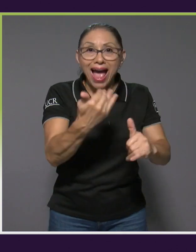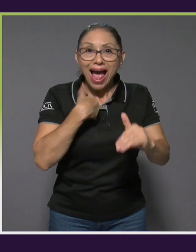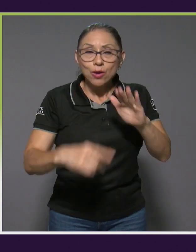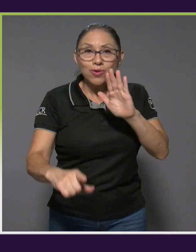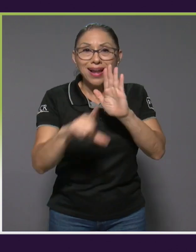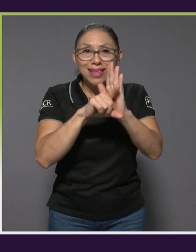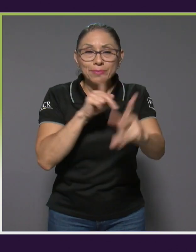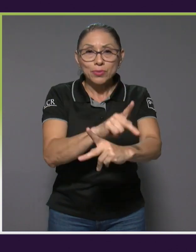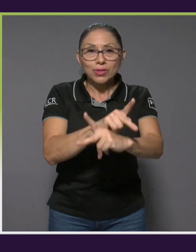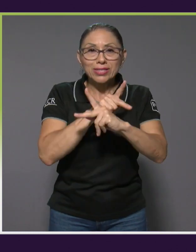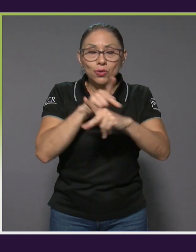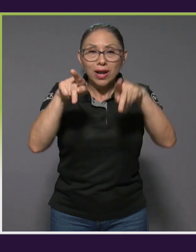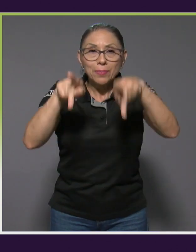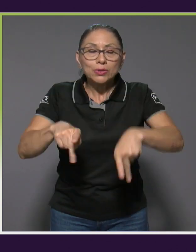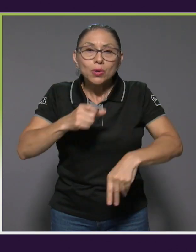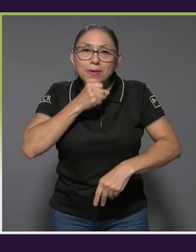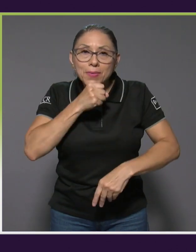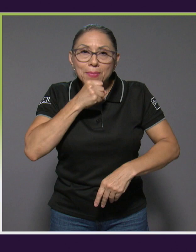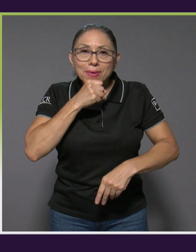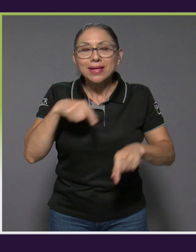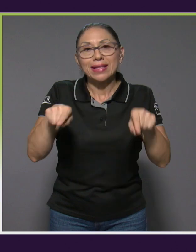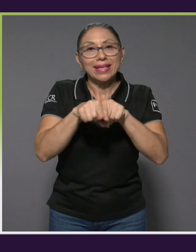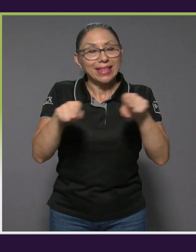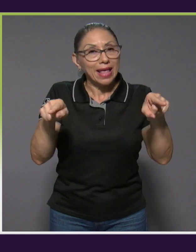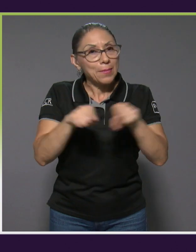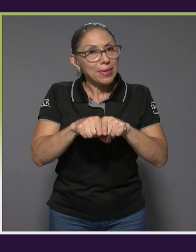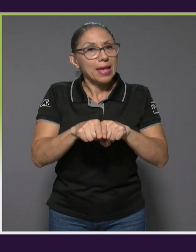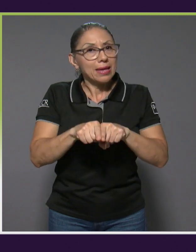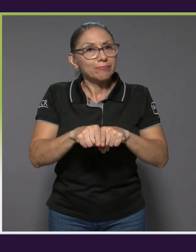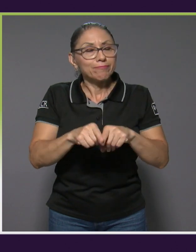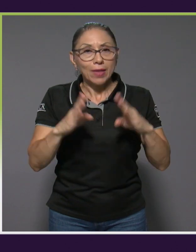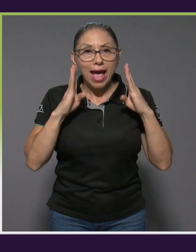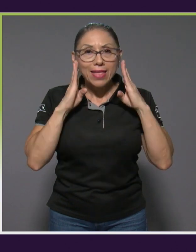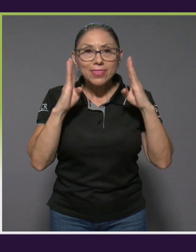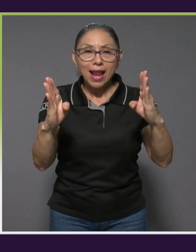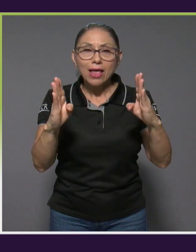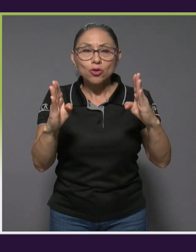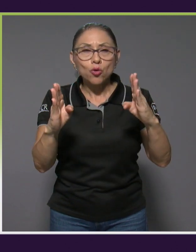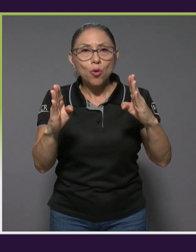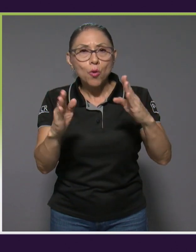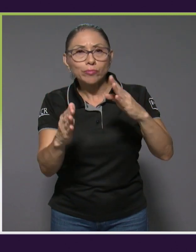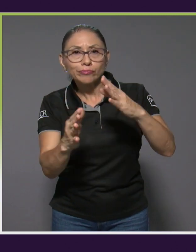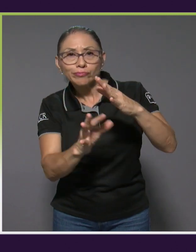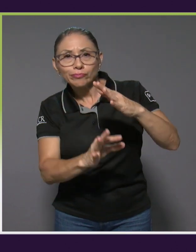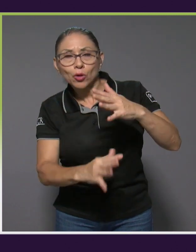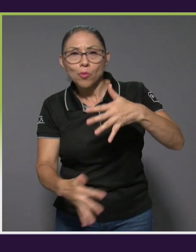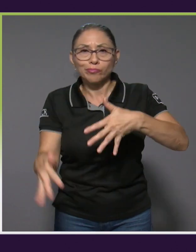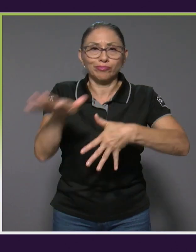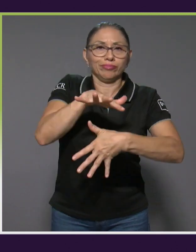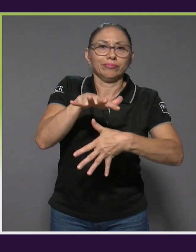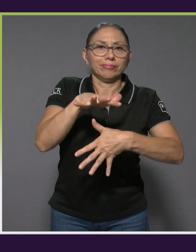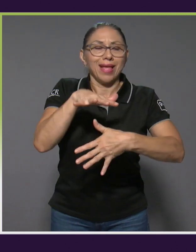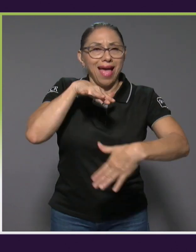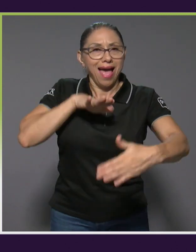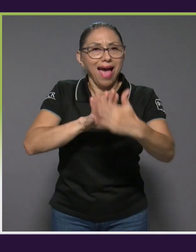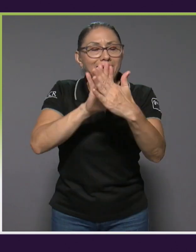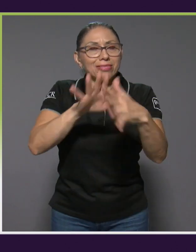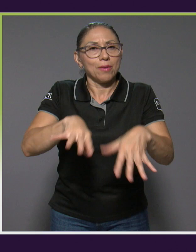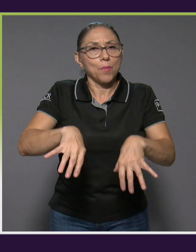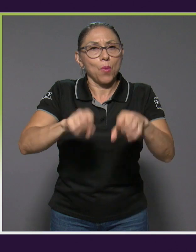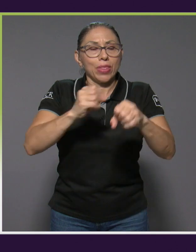mayor que también le da un trato prioritario, ¿verdad?, ante el Poder Judicial para que actúe de forma